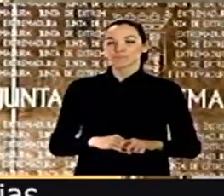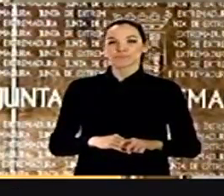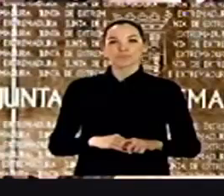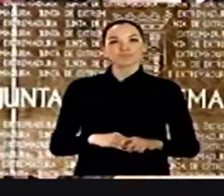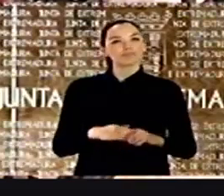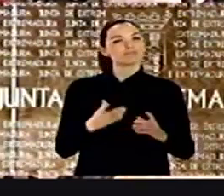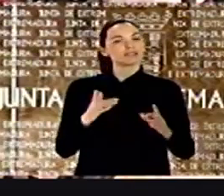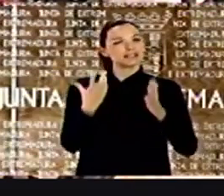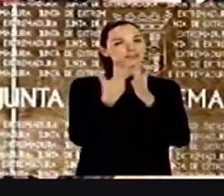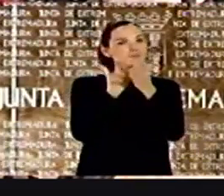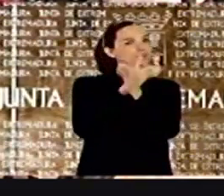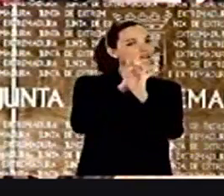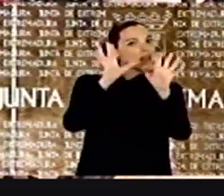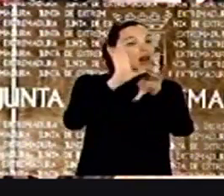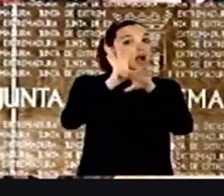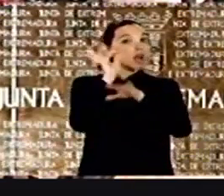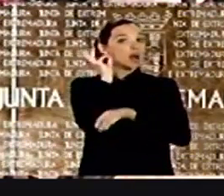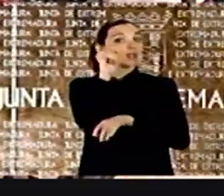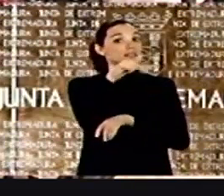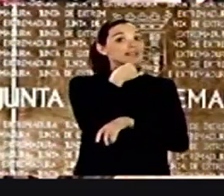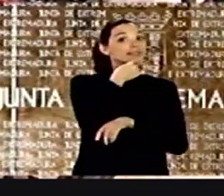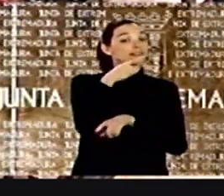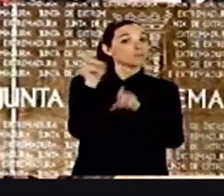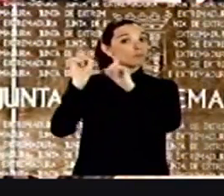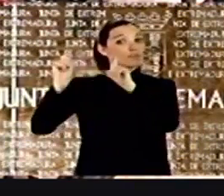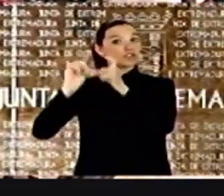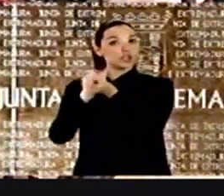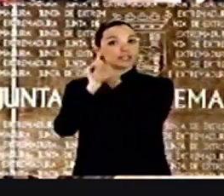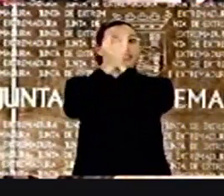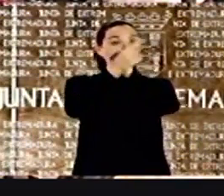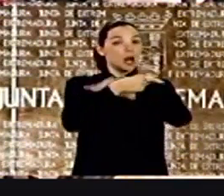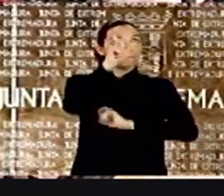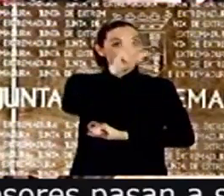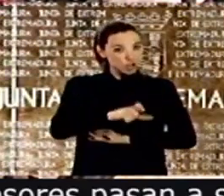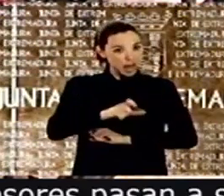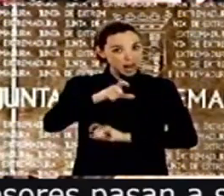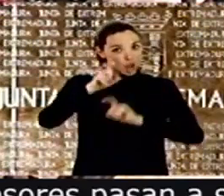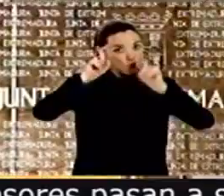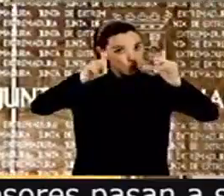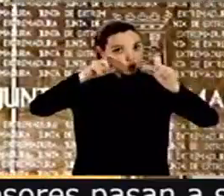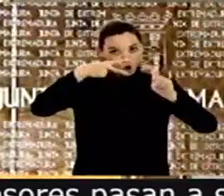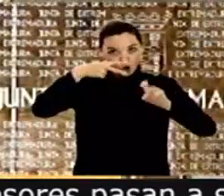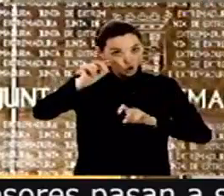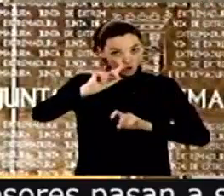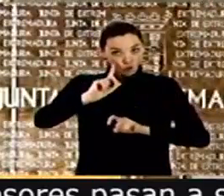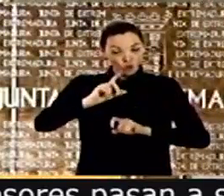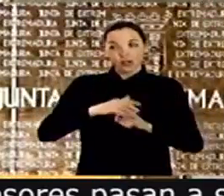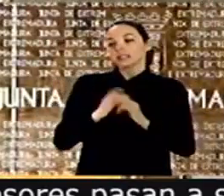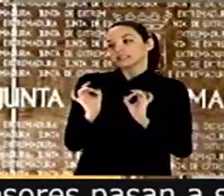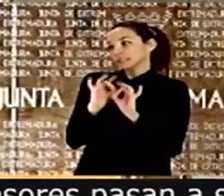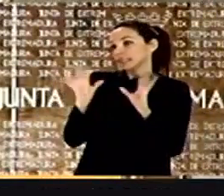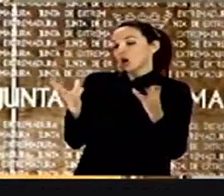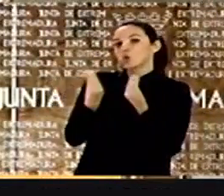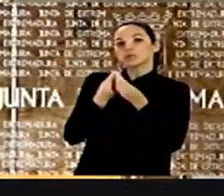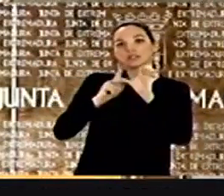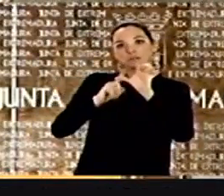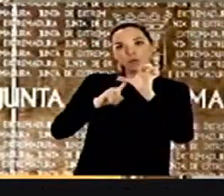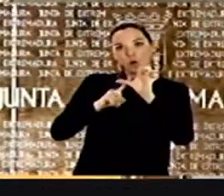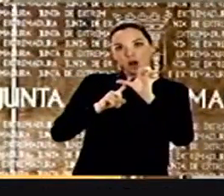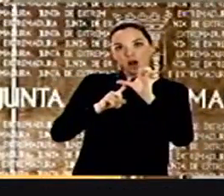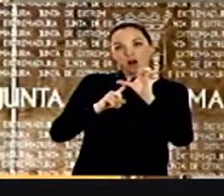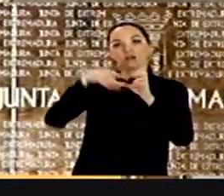Una aclaración, consejera. Ha dicho que los profesores pasan a ser personal no docente. De la Junta de Extremadura, la parte de la